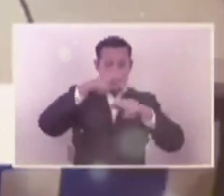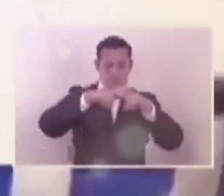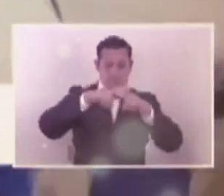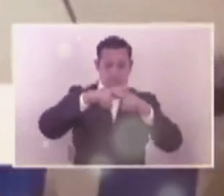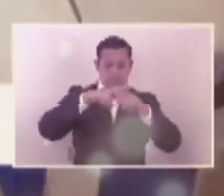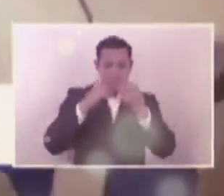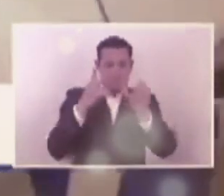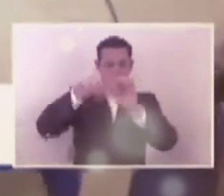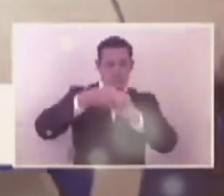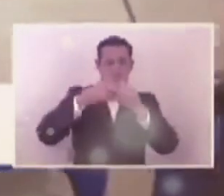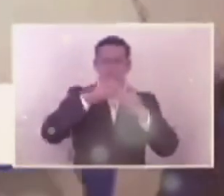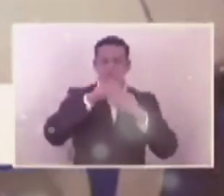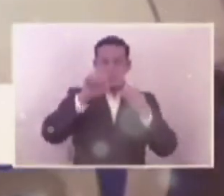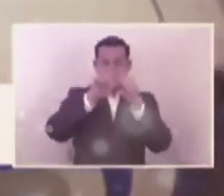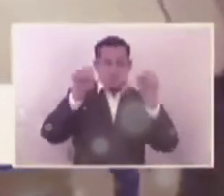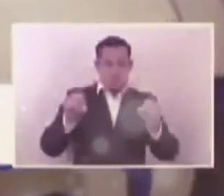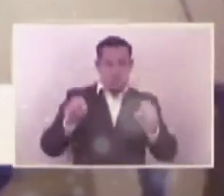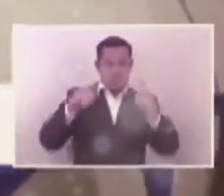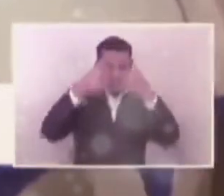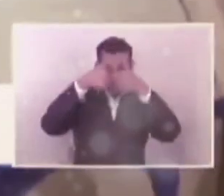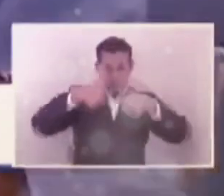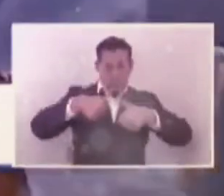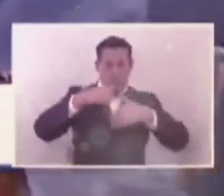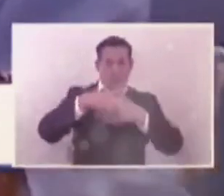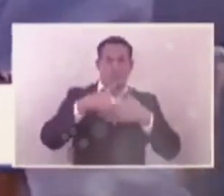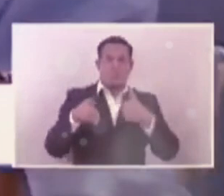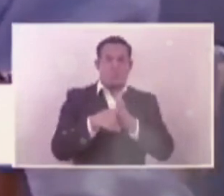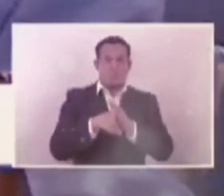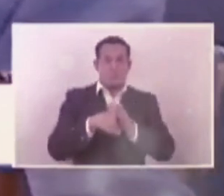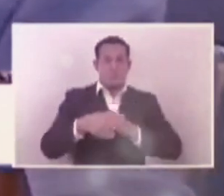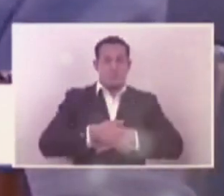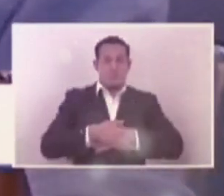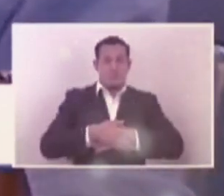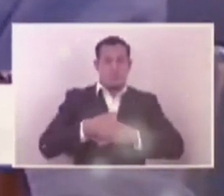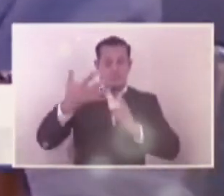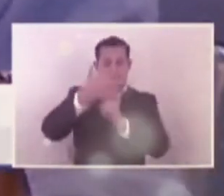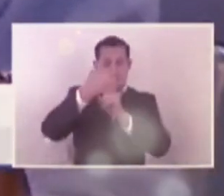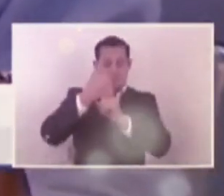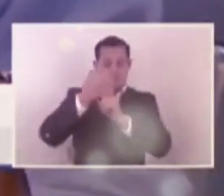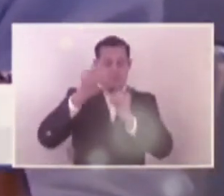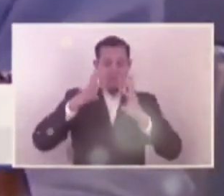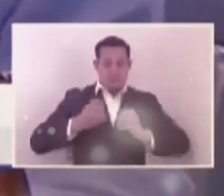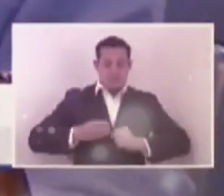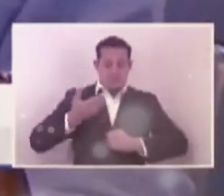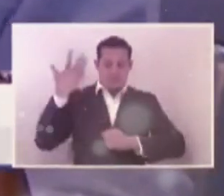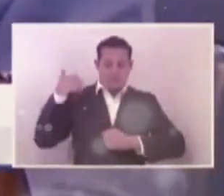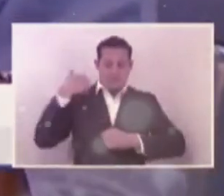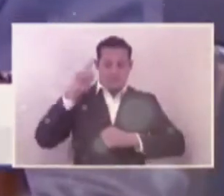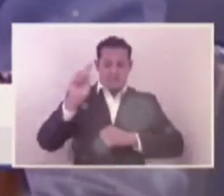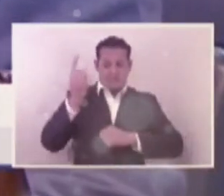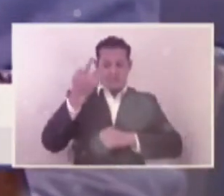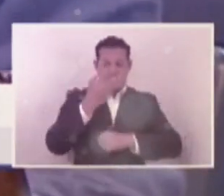sistema de impunidad de acuerdo a los diputados. Llegó a ocupar en la legislatura anterior la